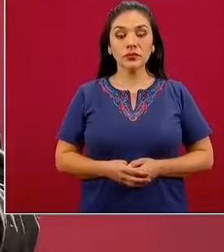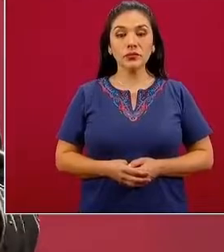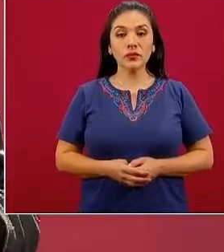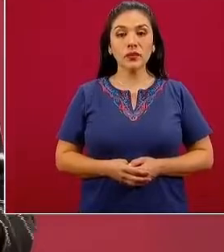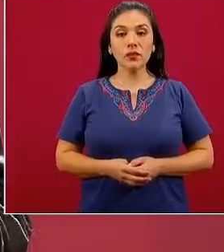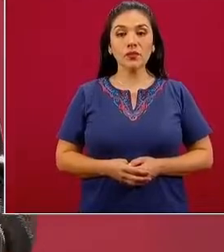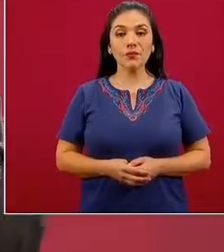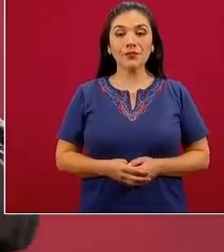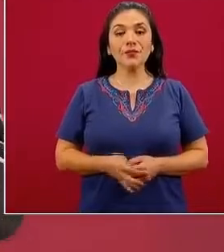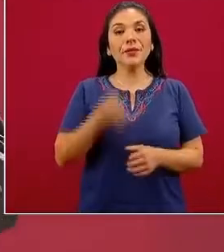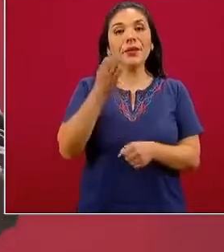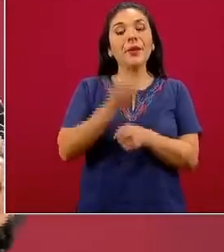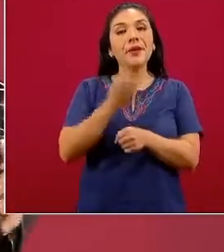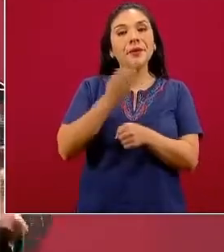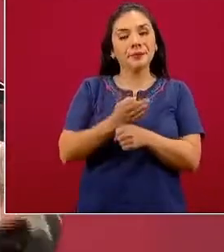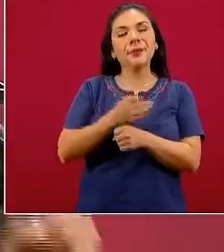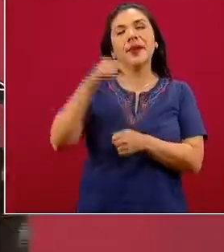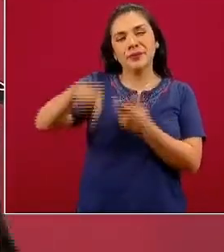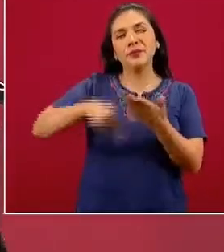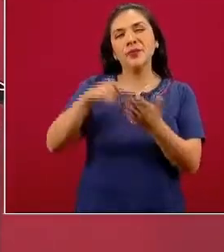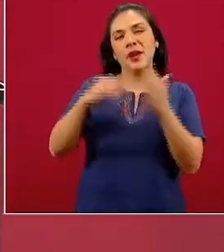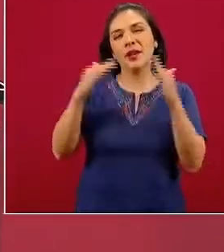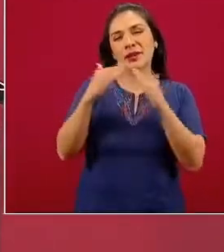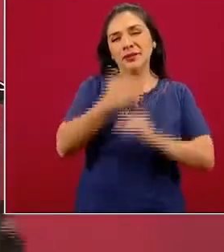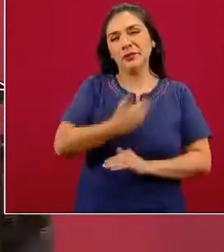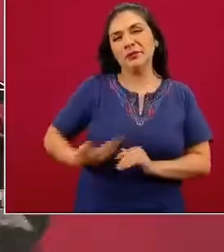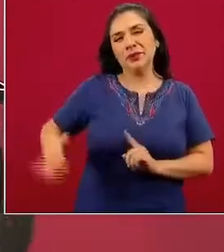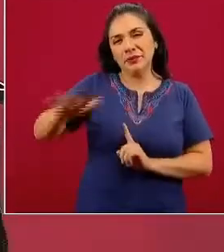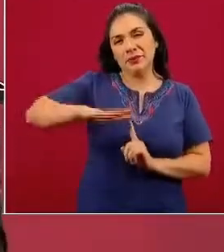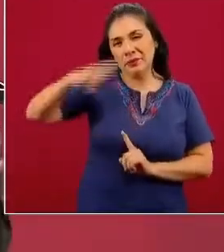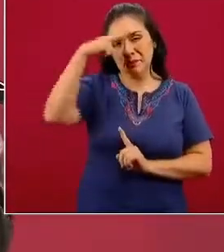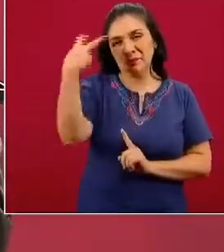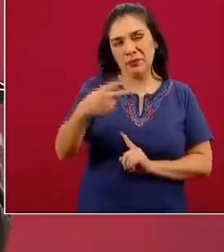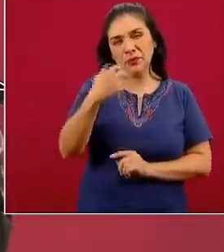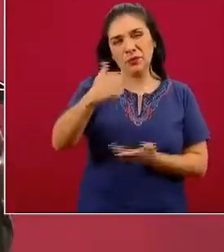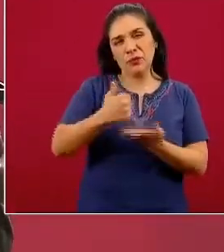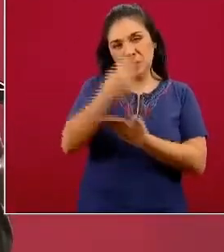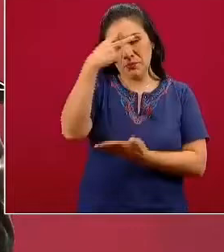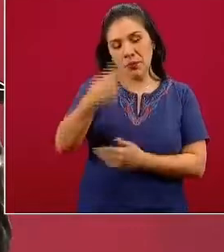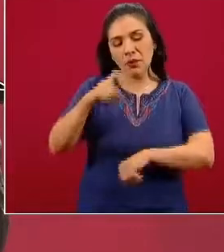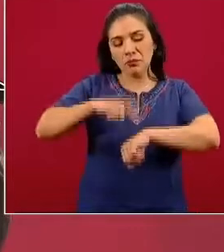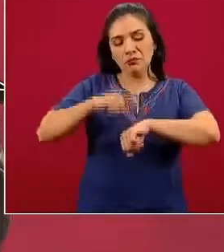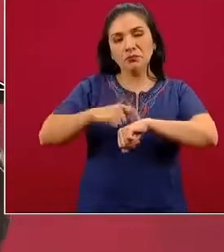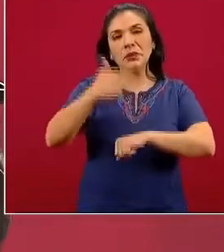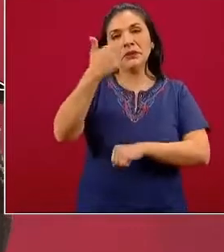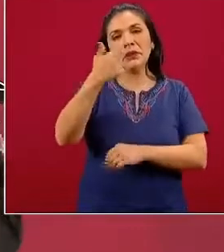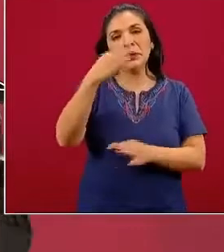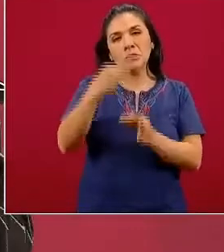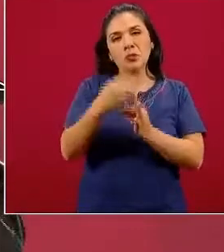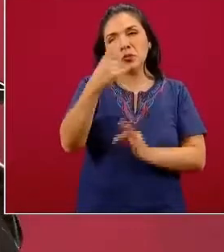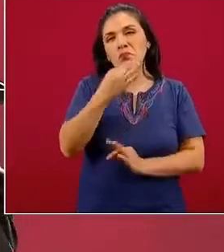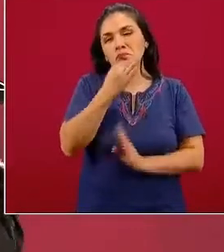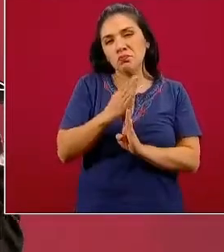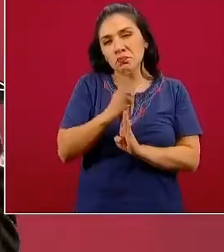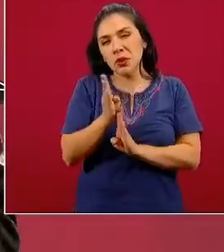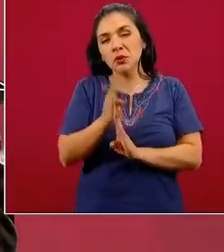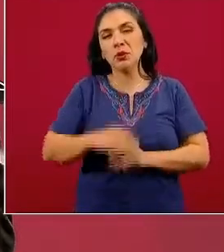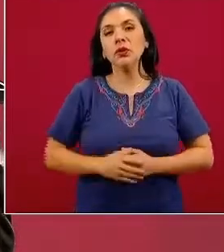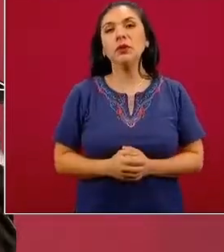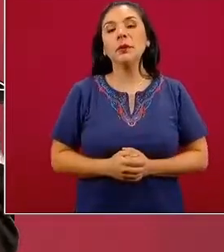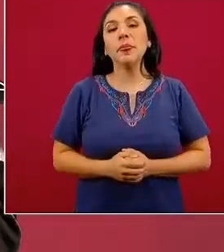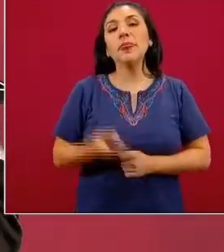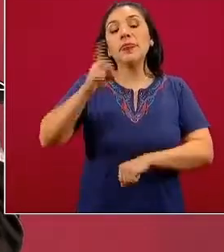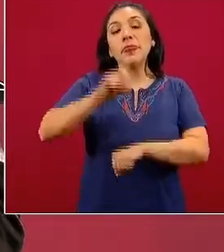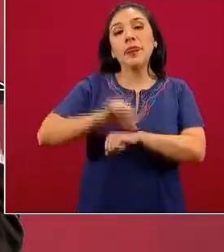Vamos a iniciar, estamos en el Palacio Nacional de México, son las 19 horas con un minuto y de